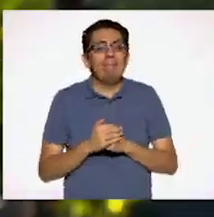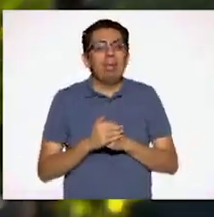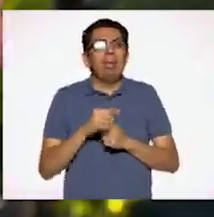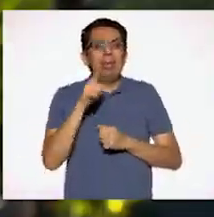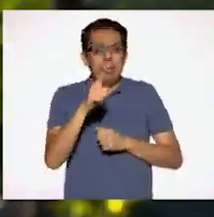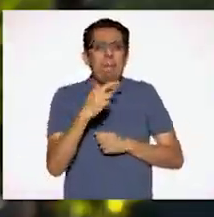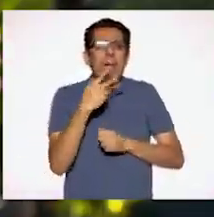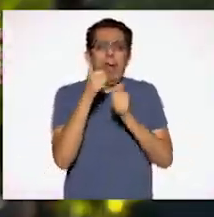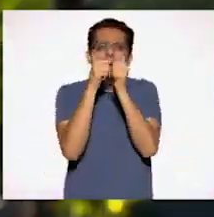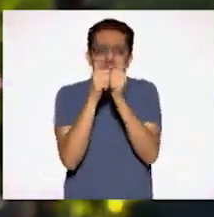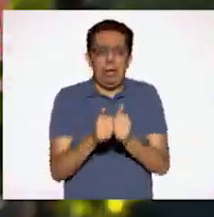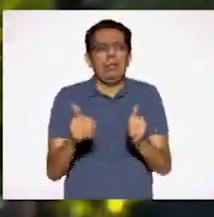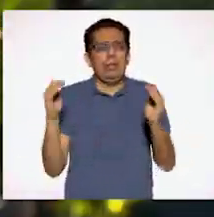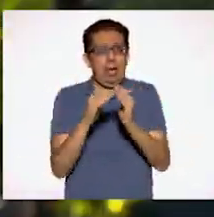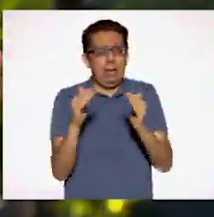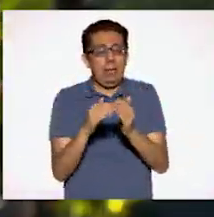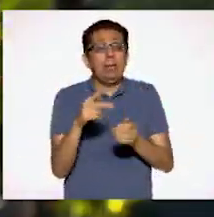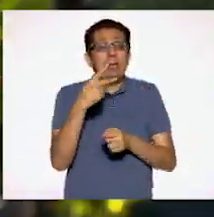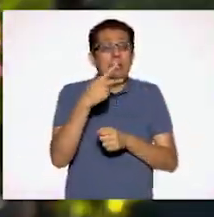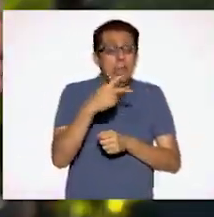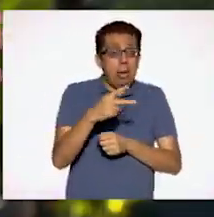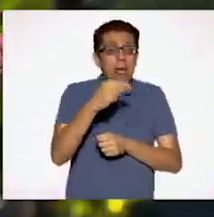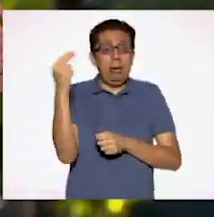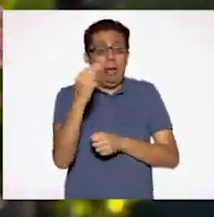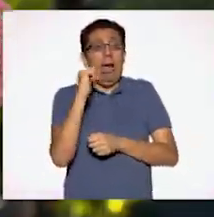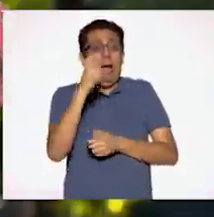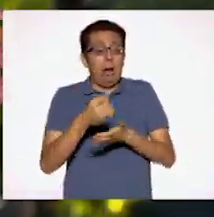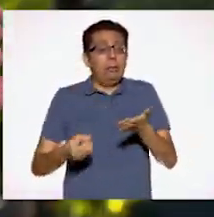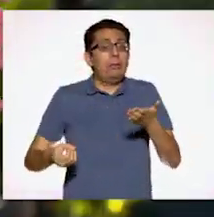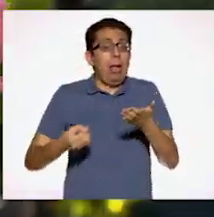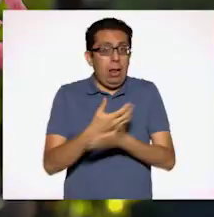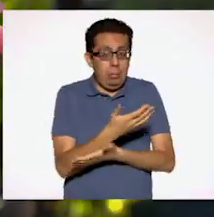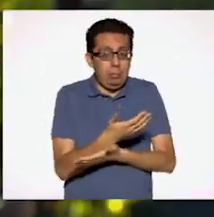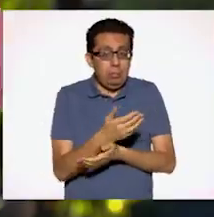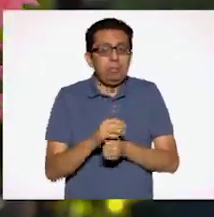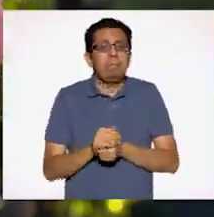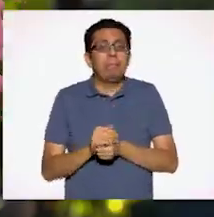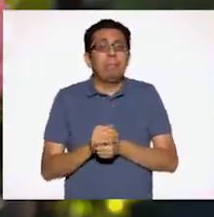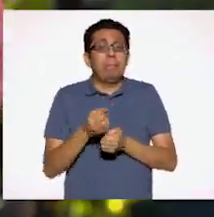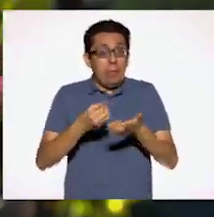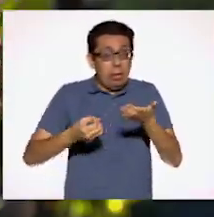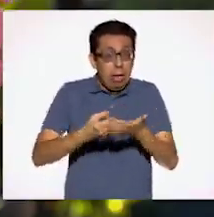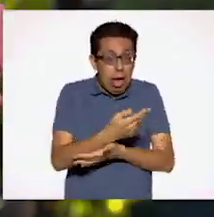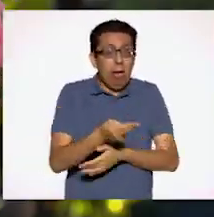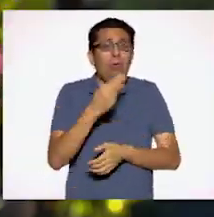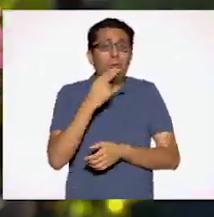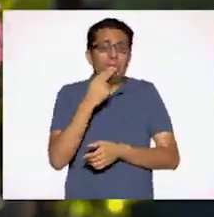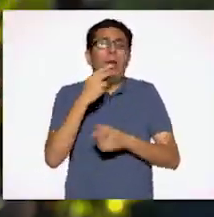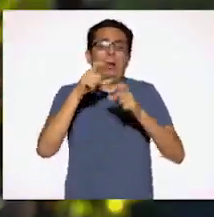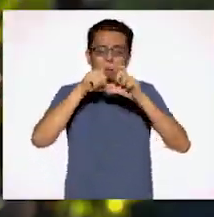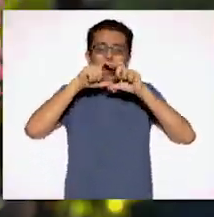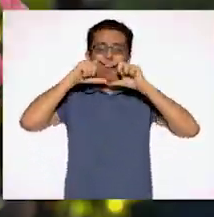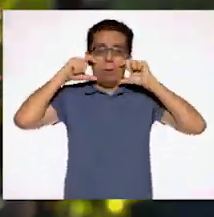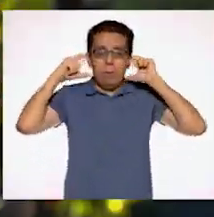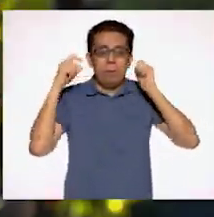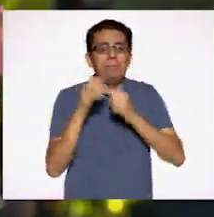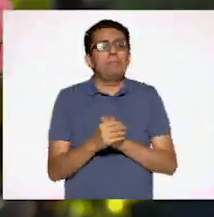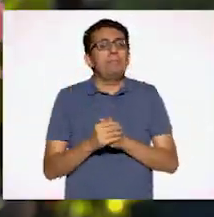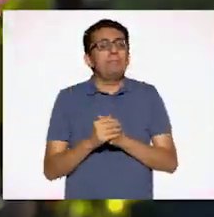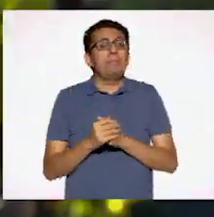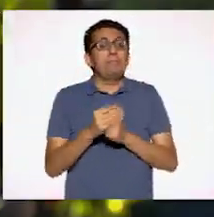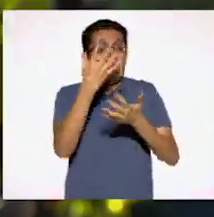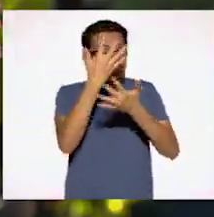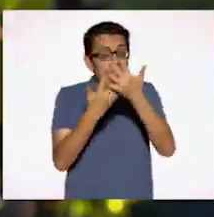no salir de casa a menos que sea muy necesario. Si lo haces, utiliza el